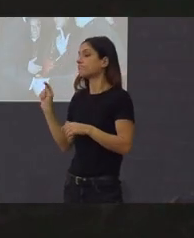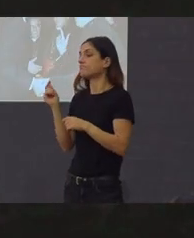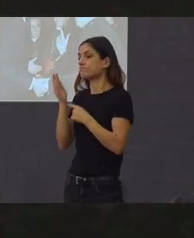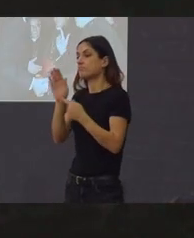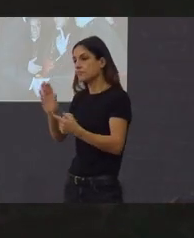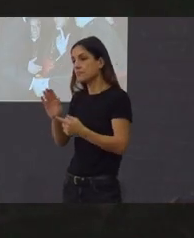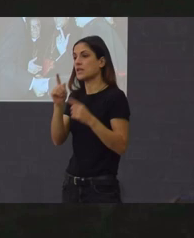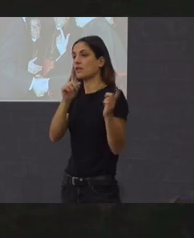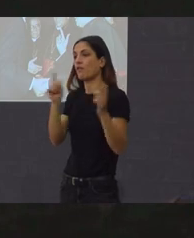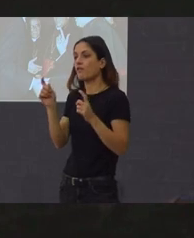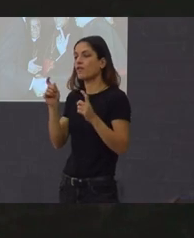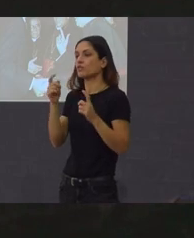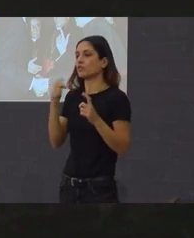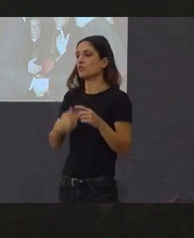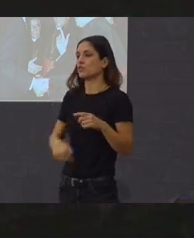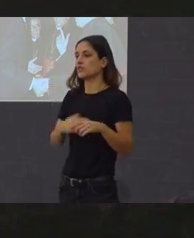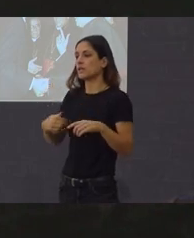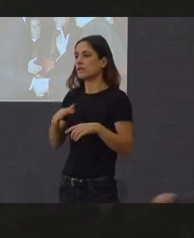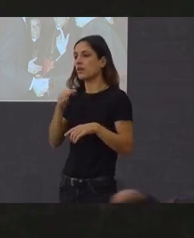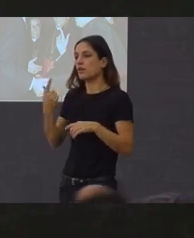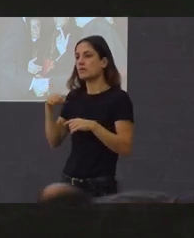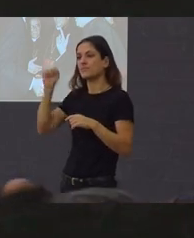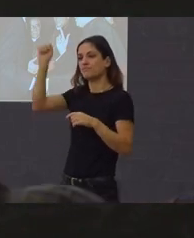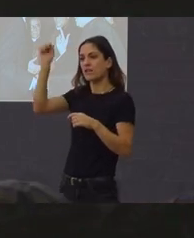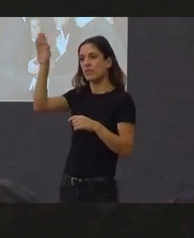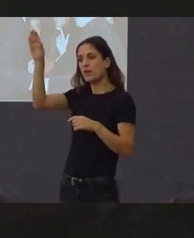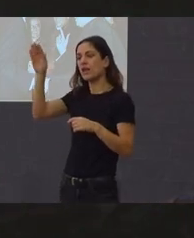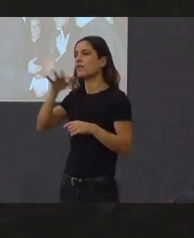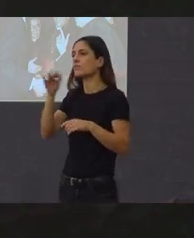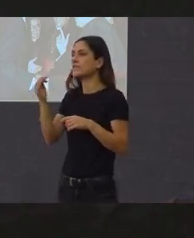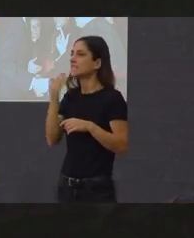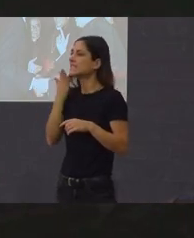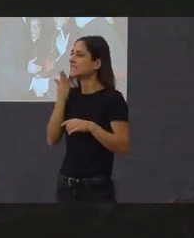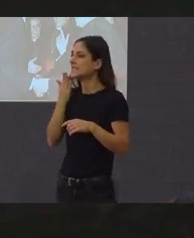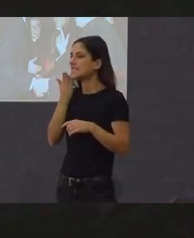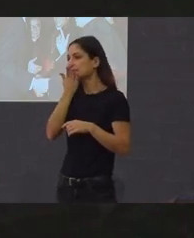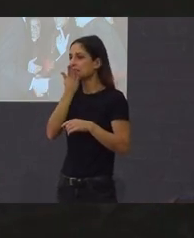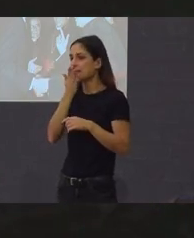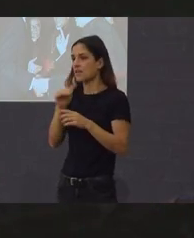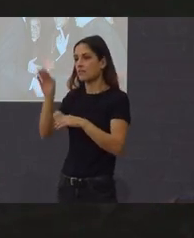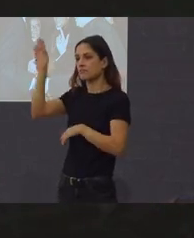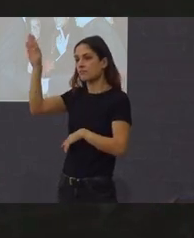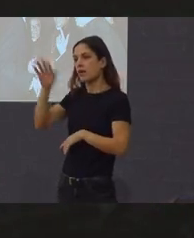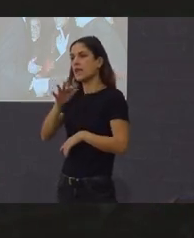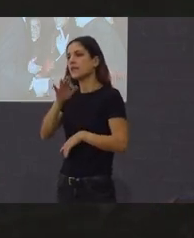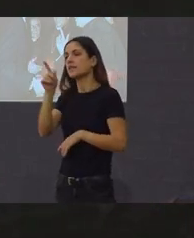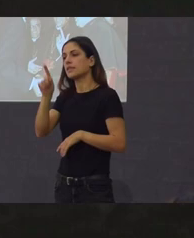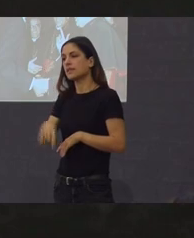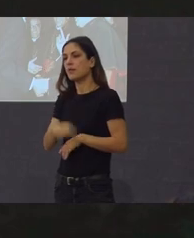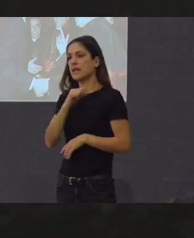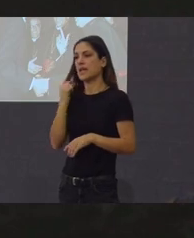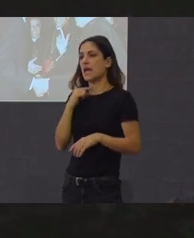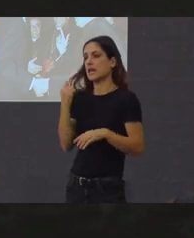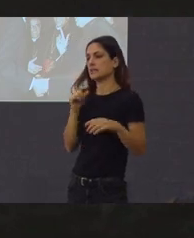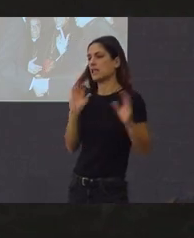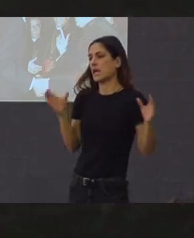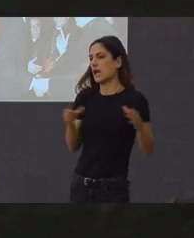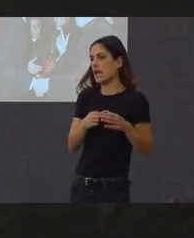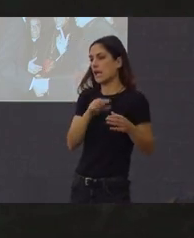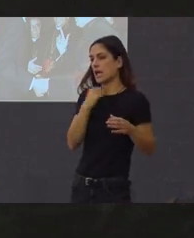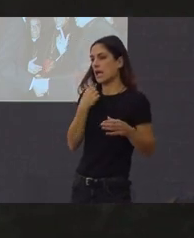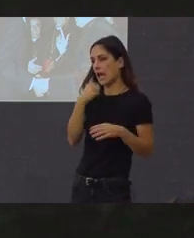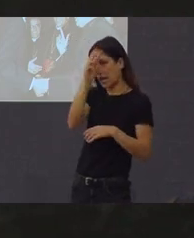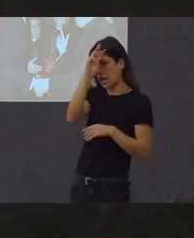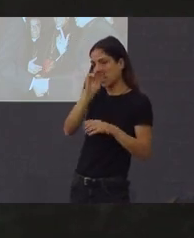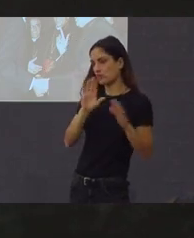que levantan o brazo fascista e levantan o brazo casi na fascista tamén os clérigos que están entre eles o arcebispo de Santiago, nese momento